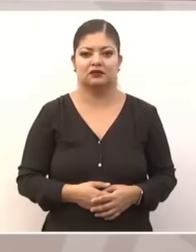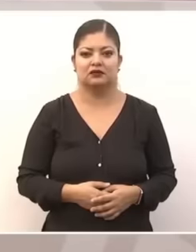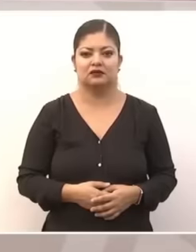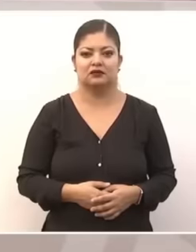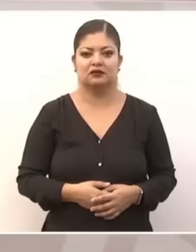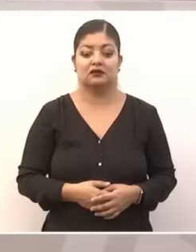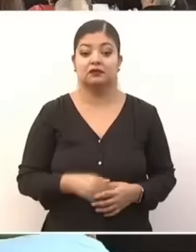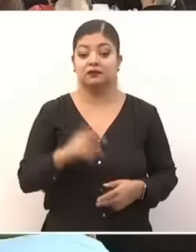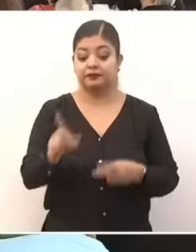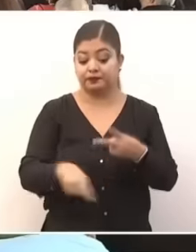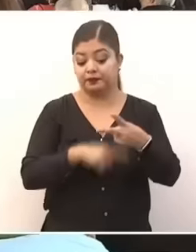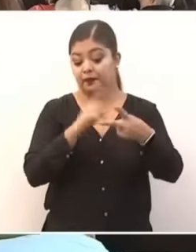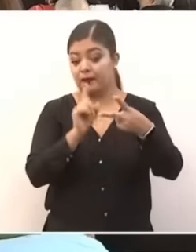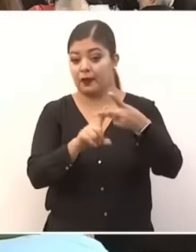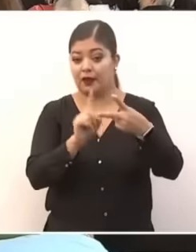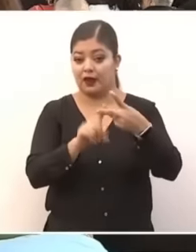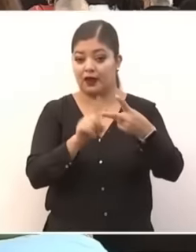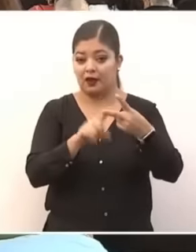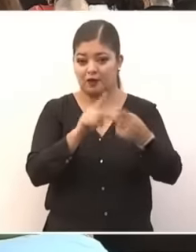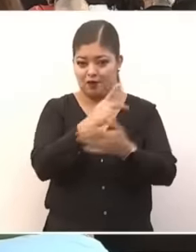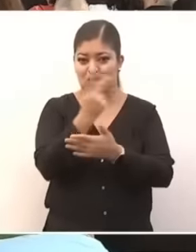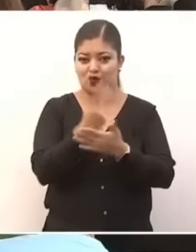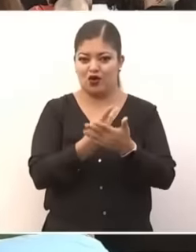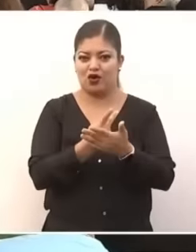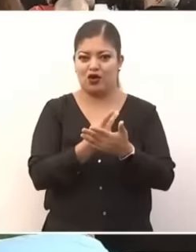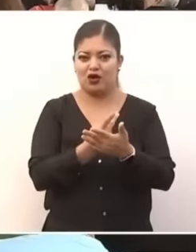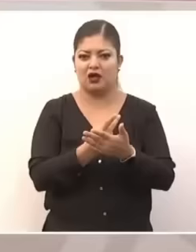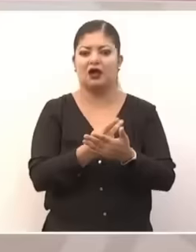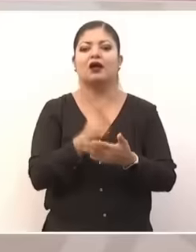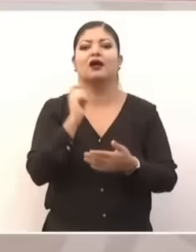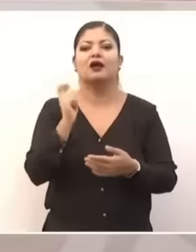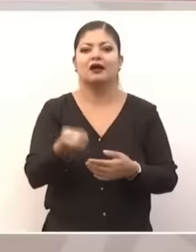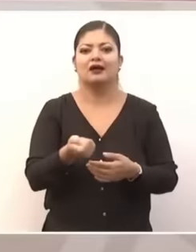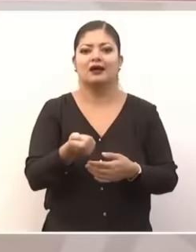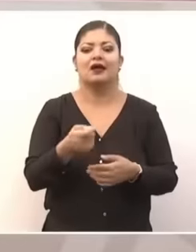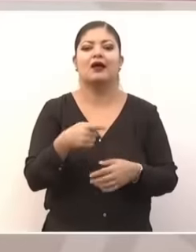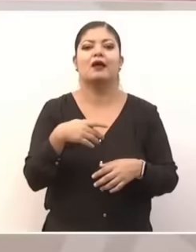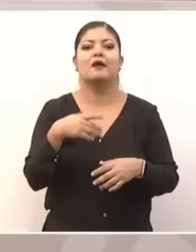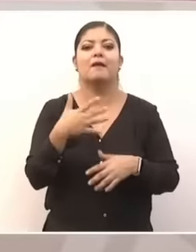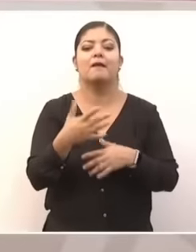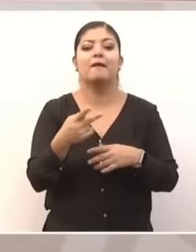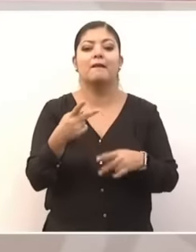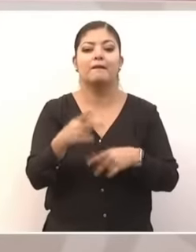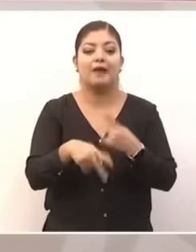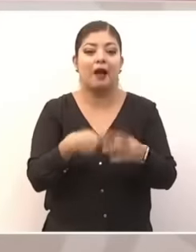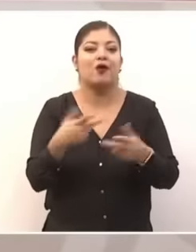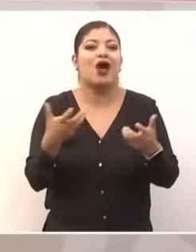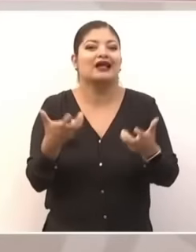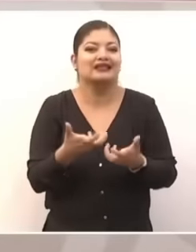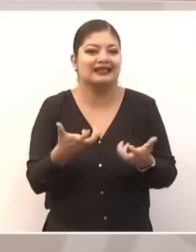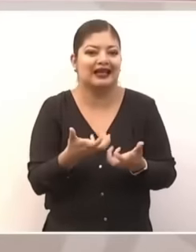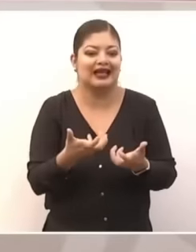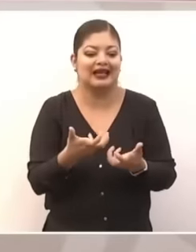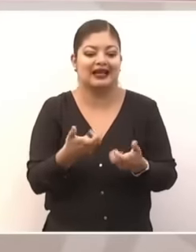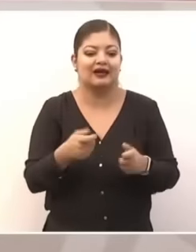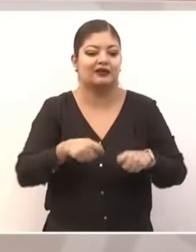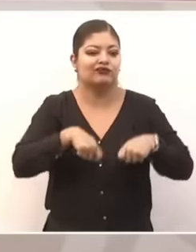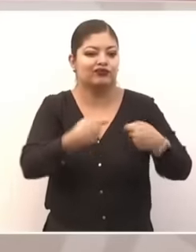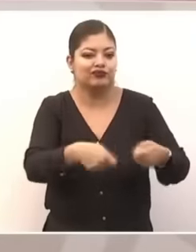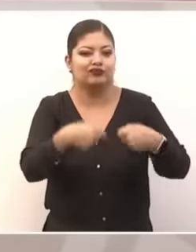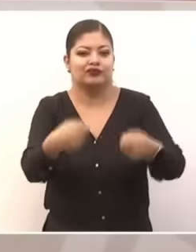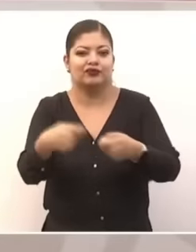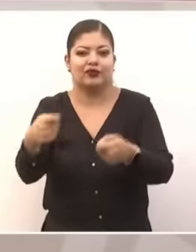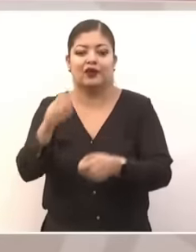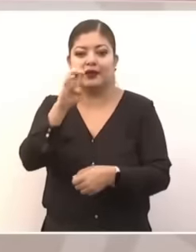El segundo programa es que vamos a hacer universal. Vamos a darle becas a todos